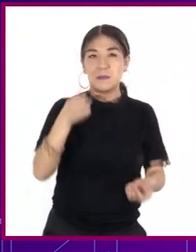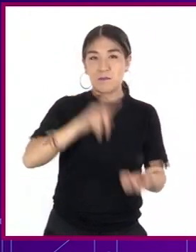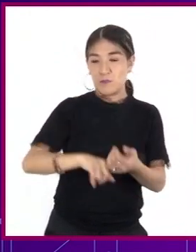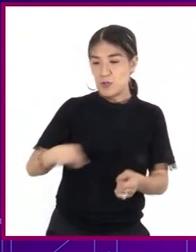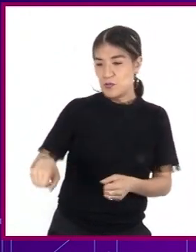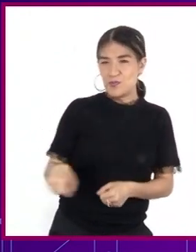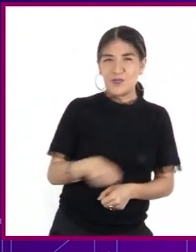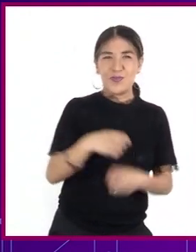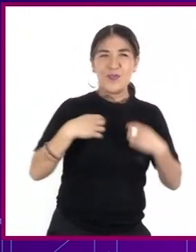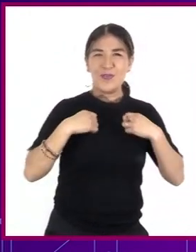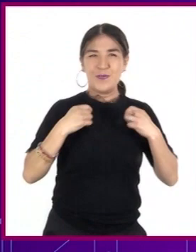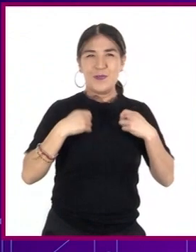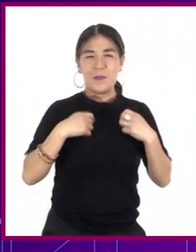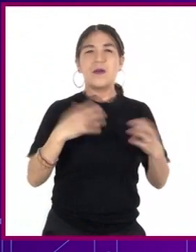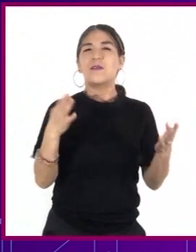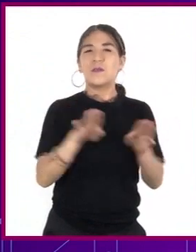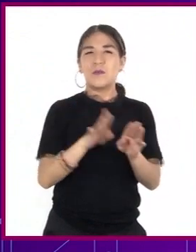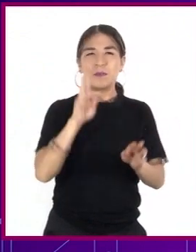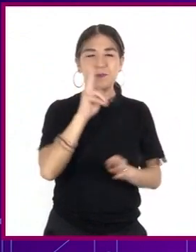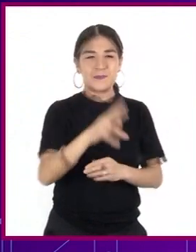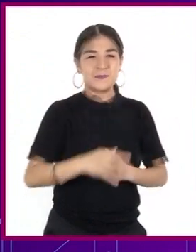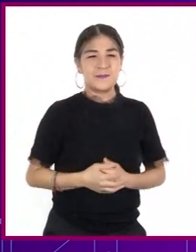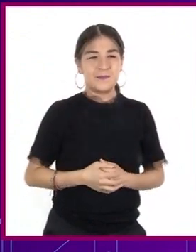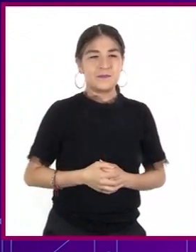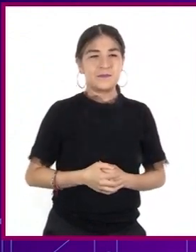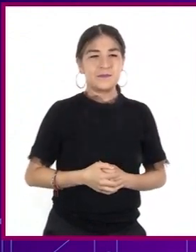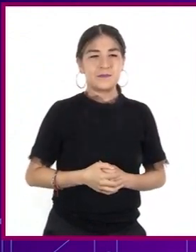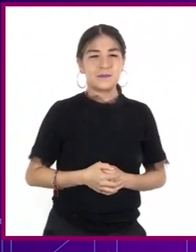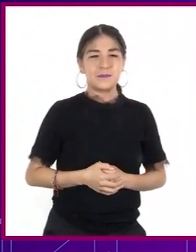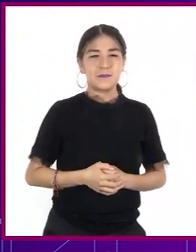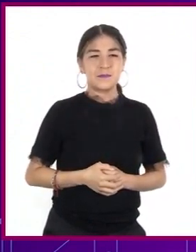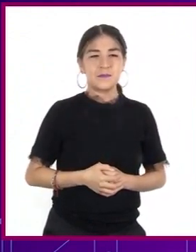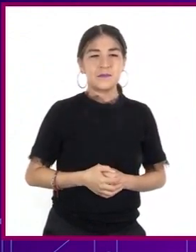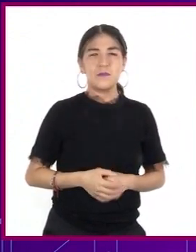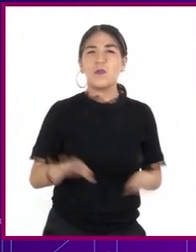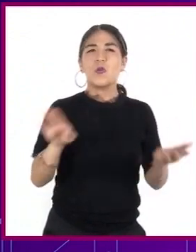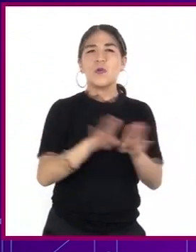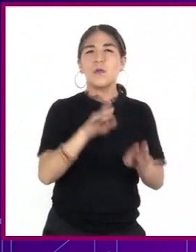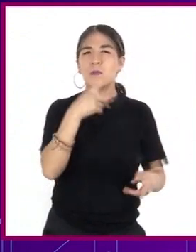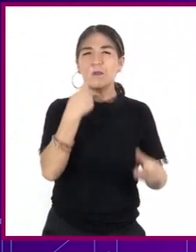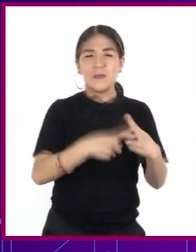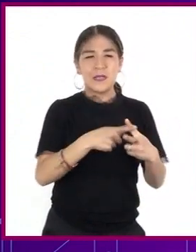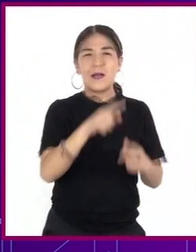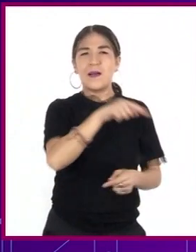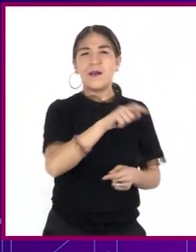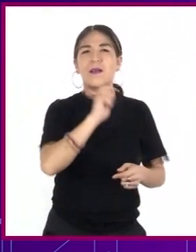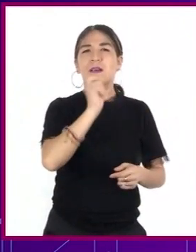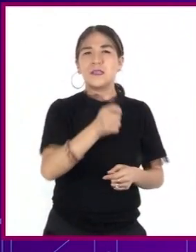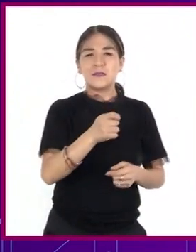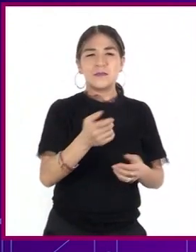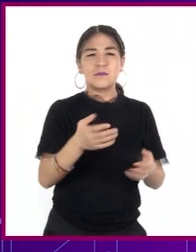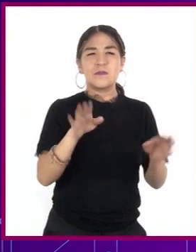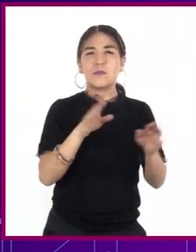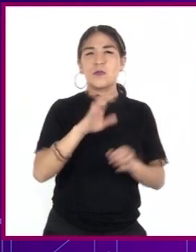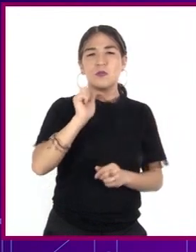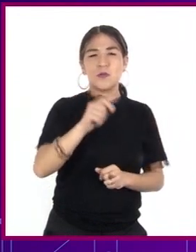la siguiente manera. Entonces, ¿cómo se calcula su volumen en pulgadas